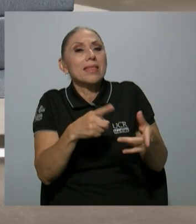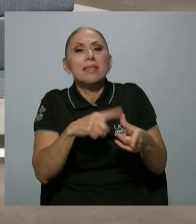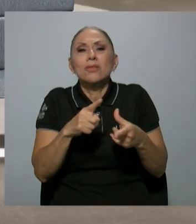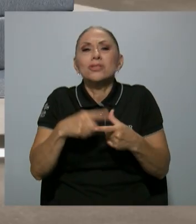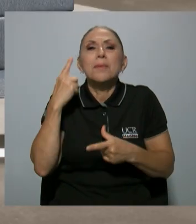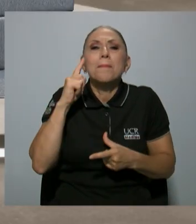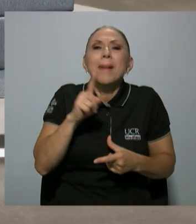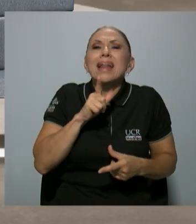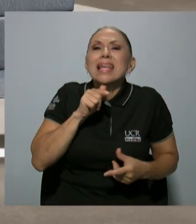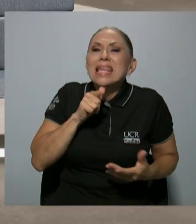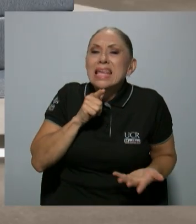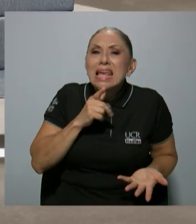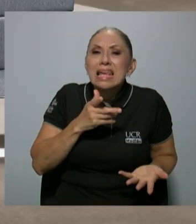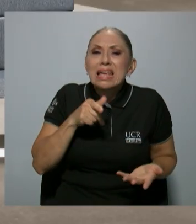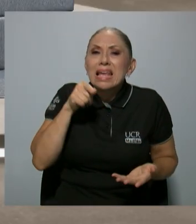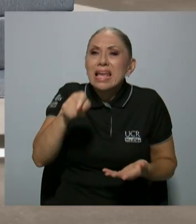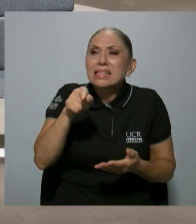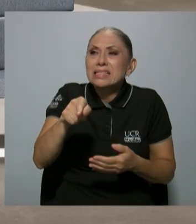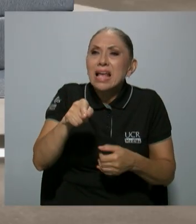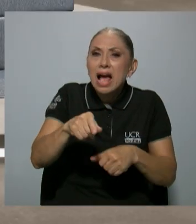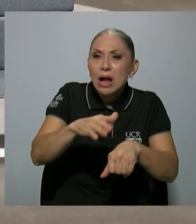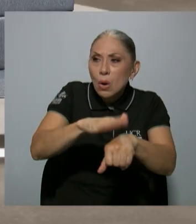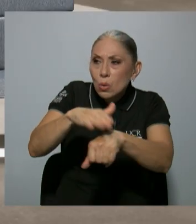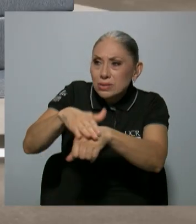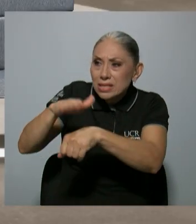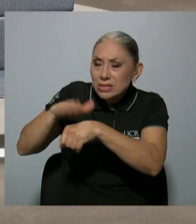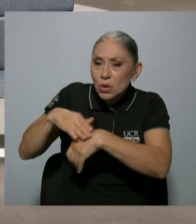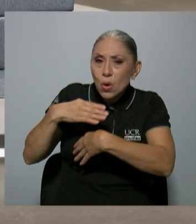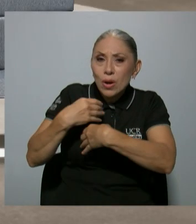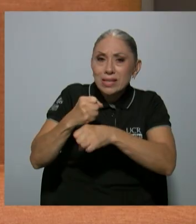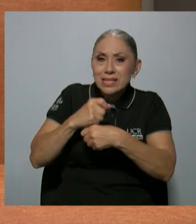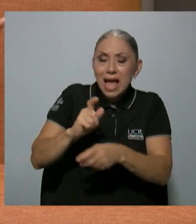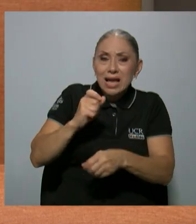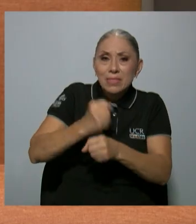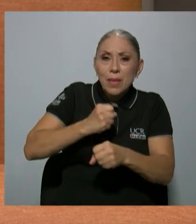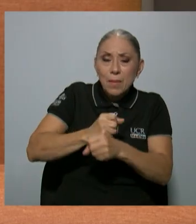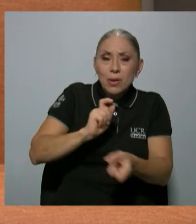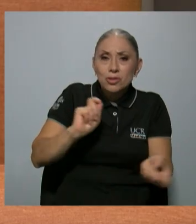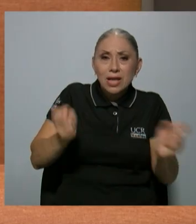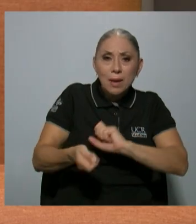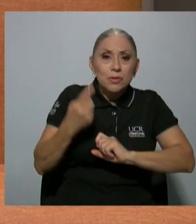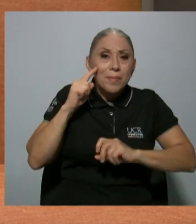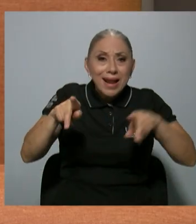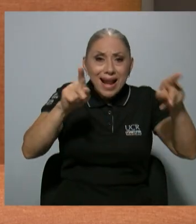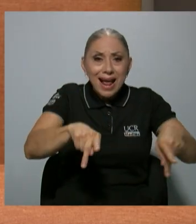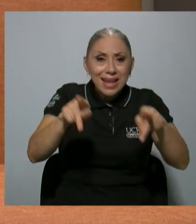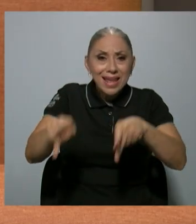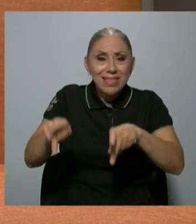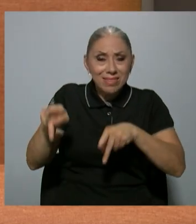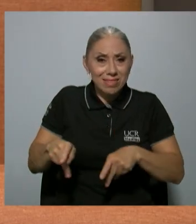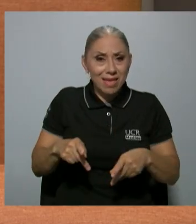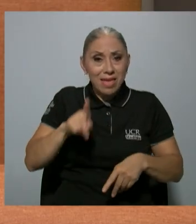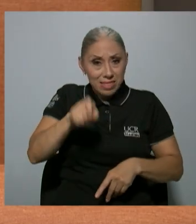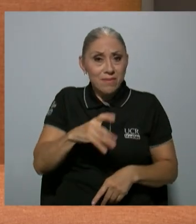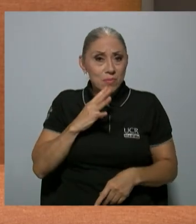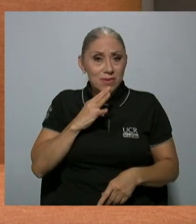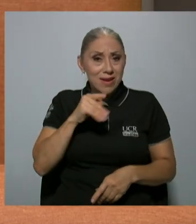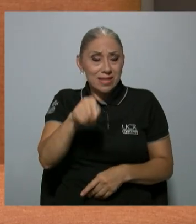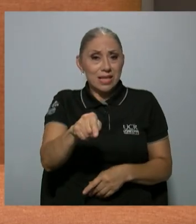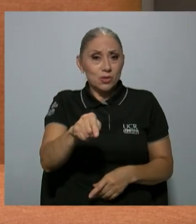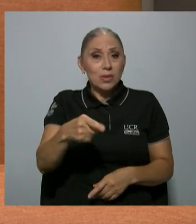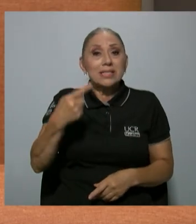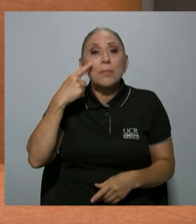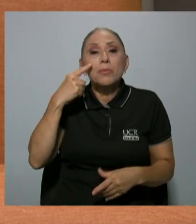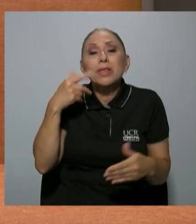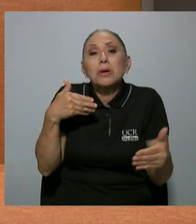quién entonces esa concesión si no es para la gente? No tiene, yo creo que hay que abrir esa discusión porque estamos viendo casi que una